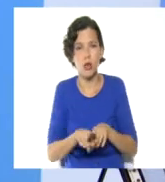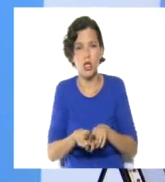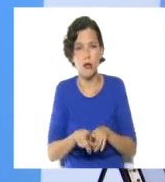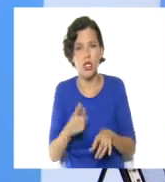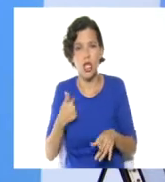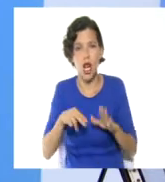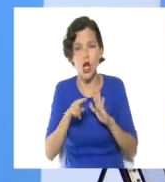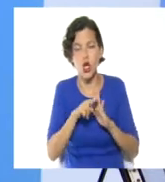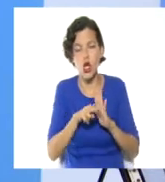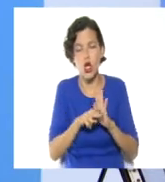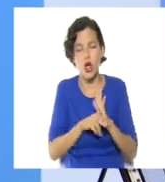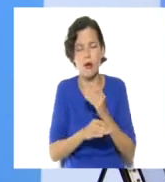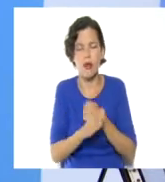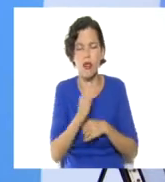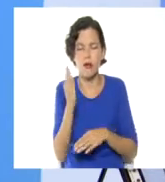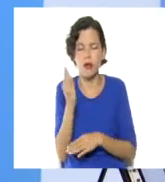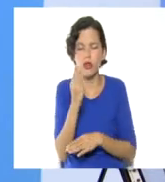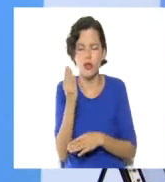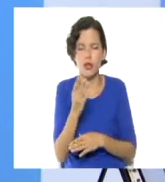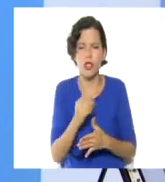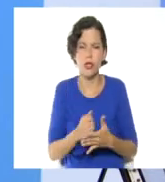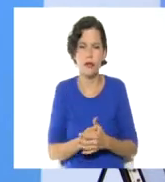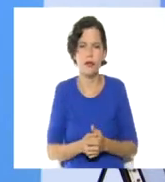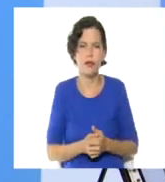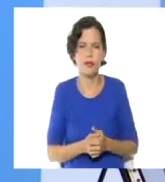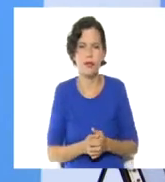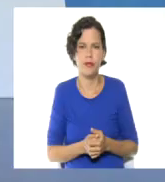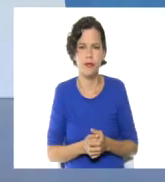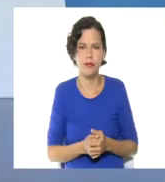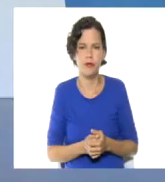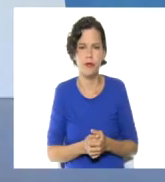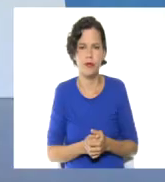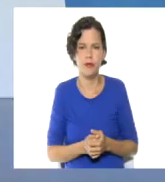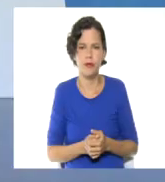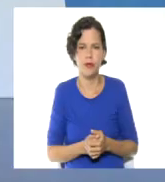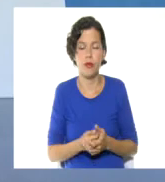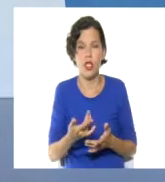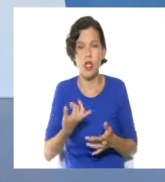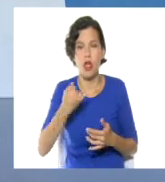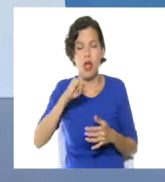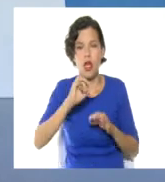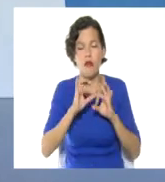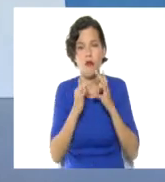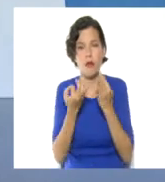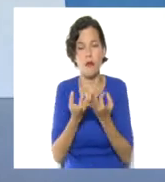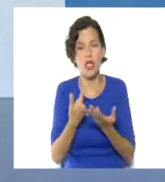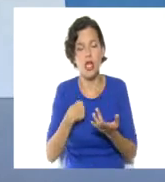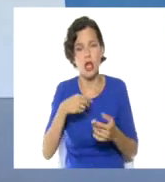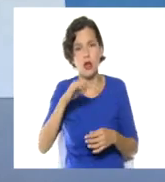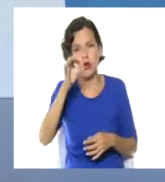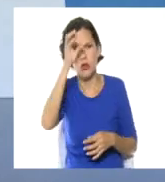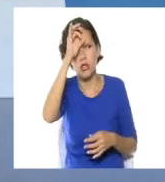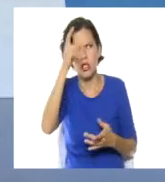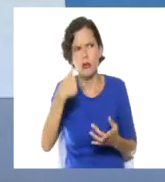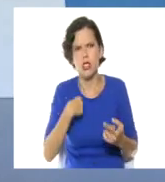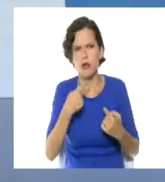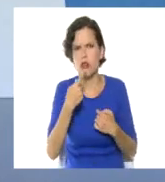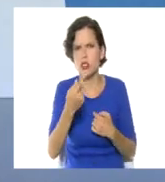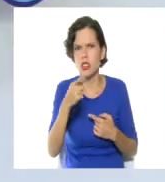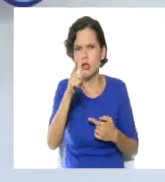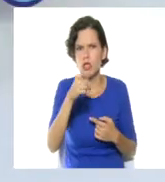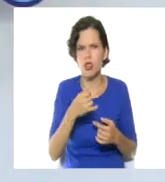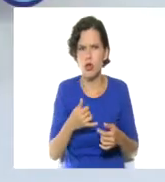mantener las medidas preventivas para evitar el contagio de esta enfermedad. Y hay familias, no sé, que me estabas comentando que ya tu